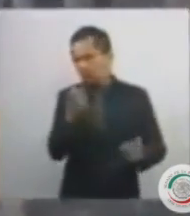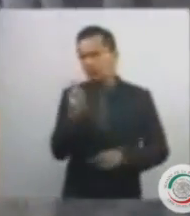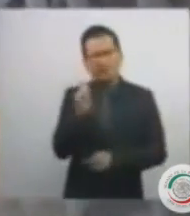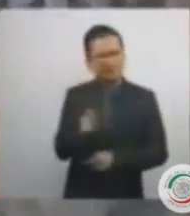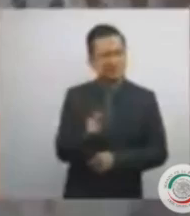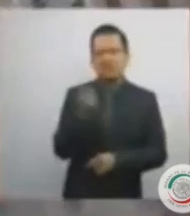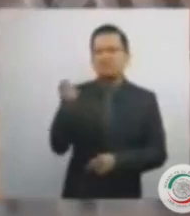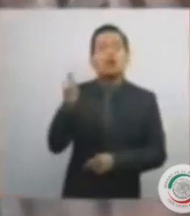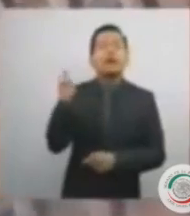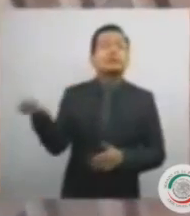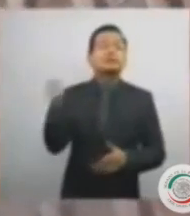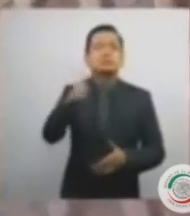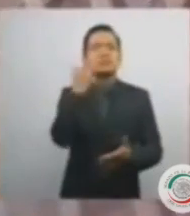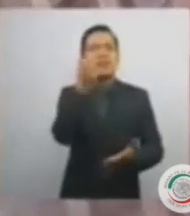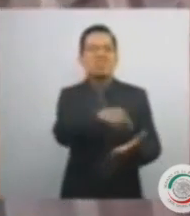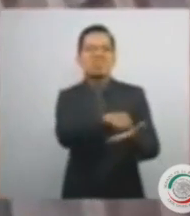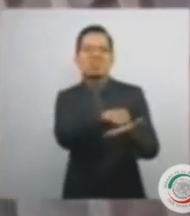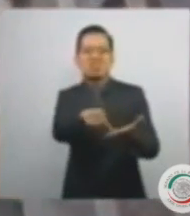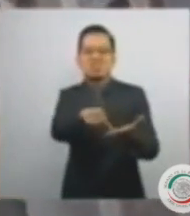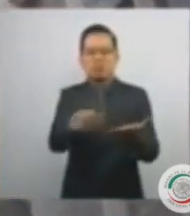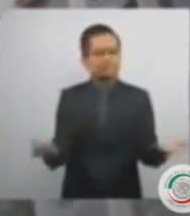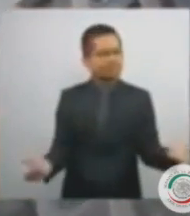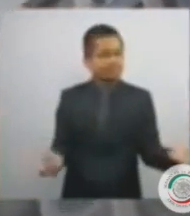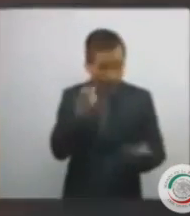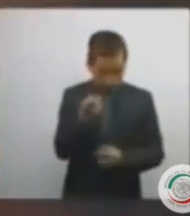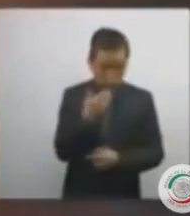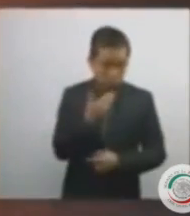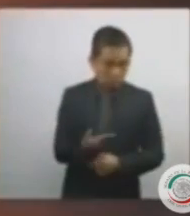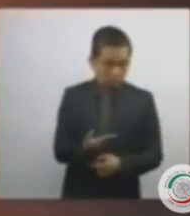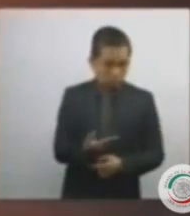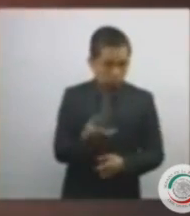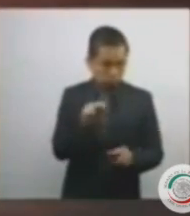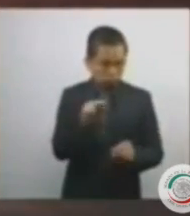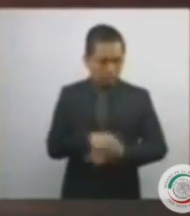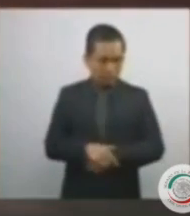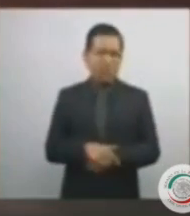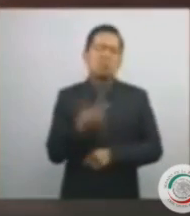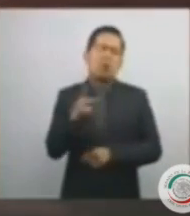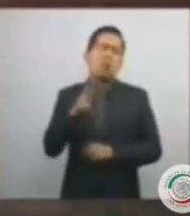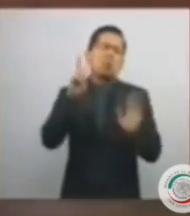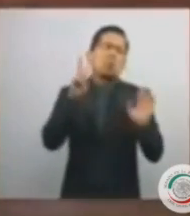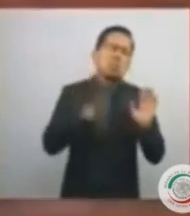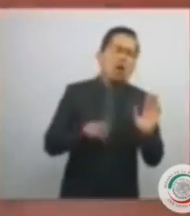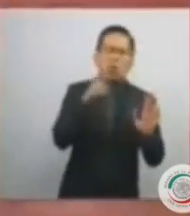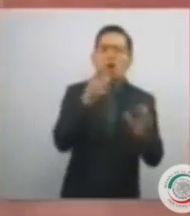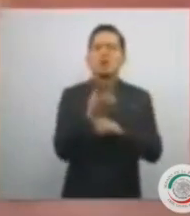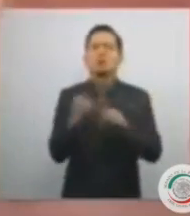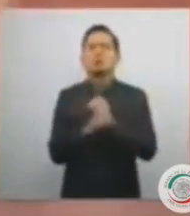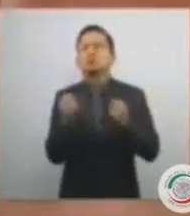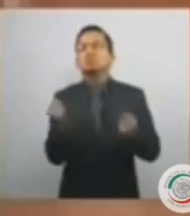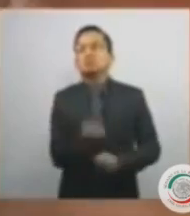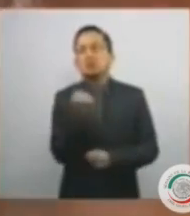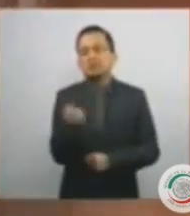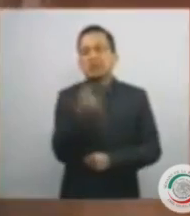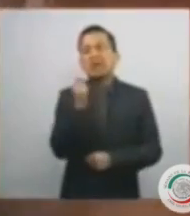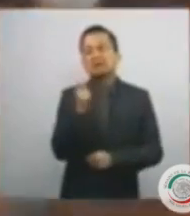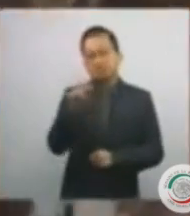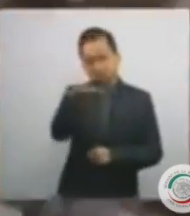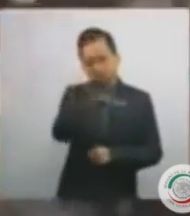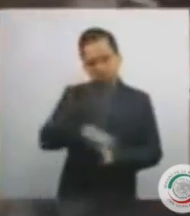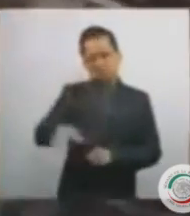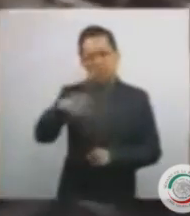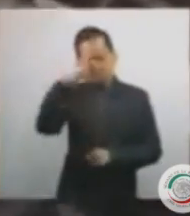no corresponde a la realidad. Afortunadamente el pueblo de México ya despertó y el pueblo de México quiere escuchar a López